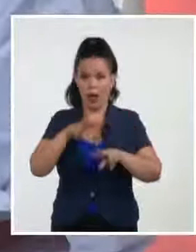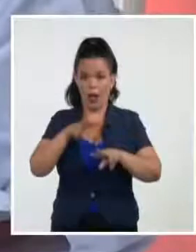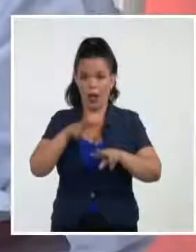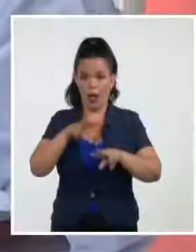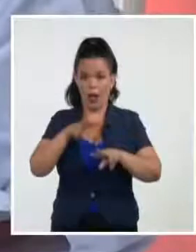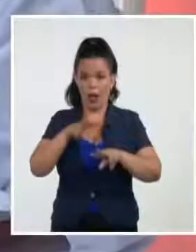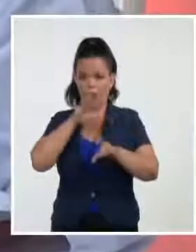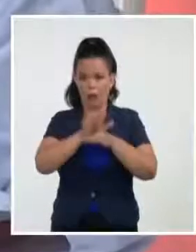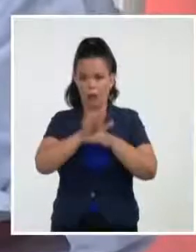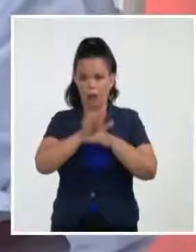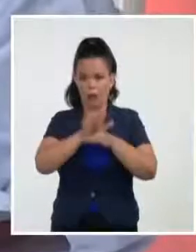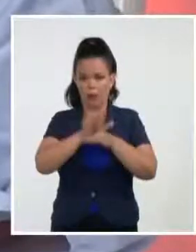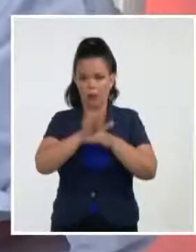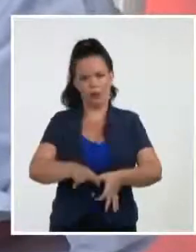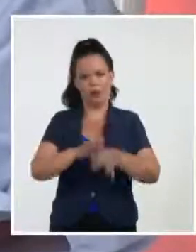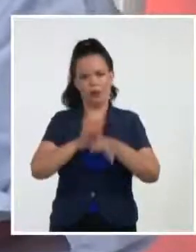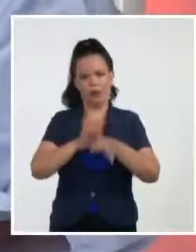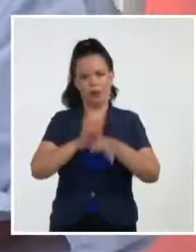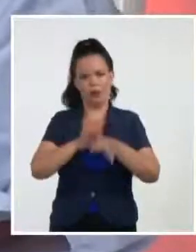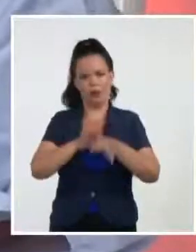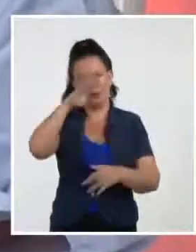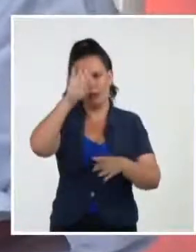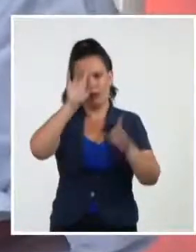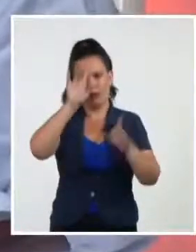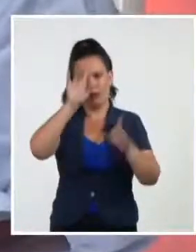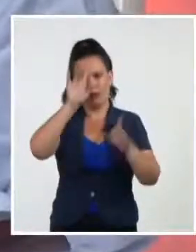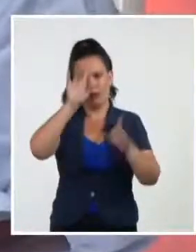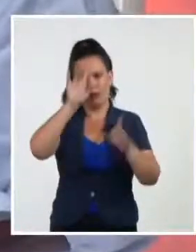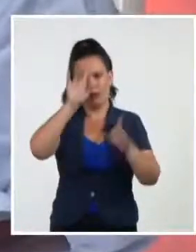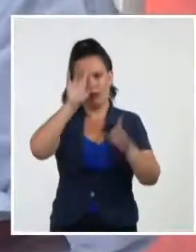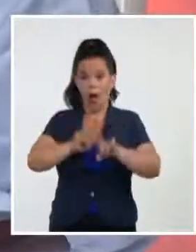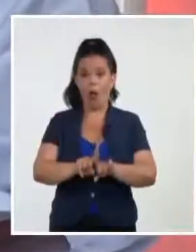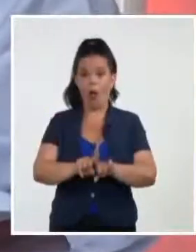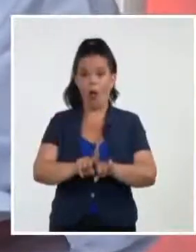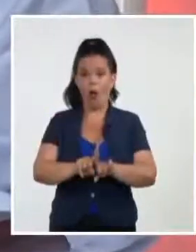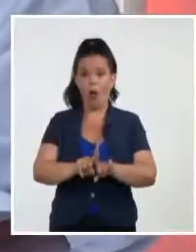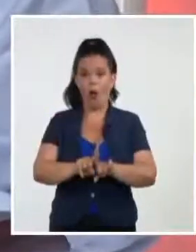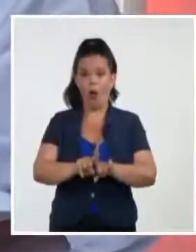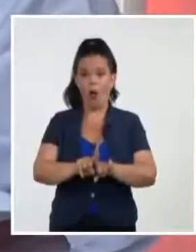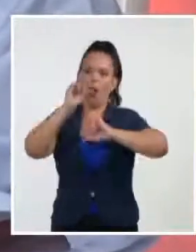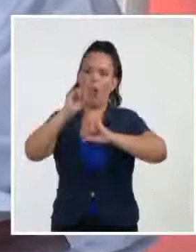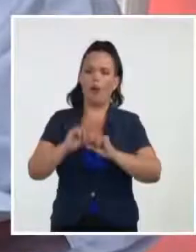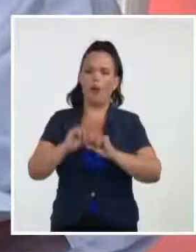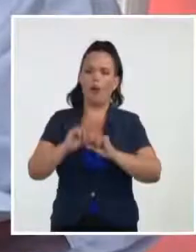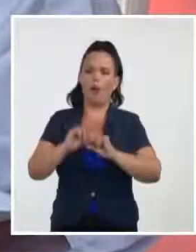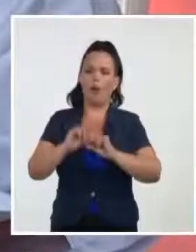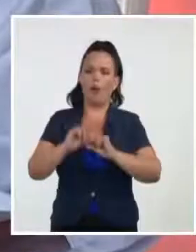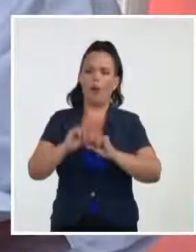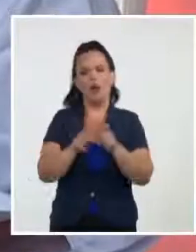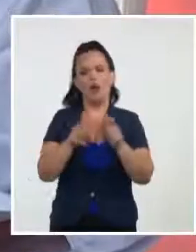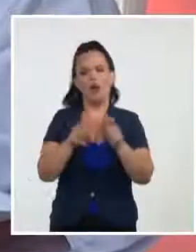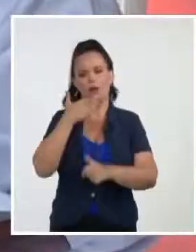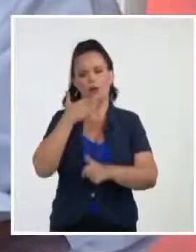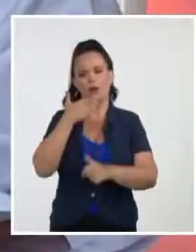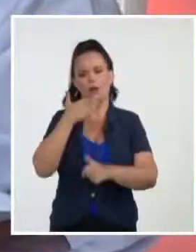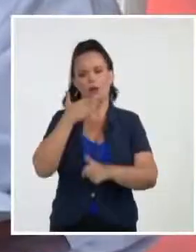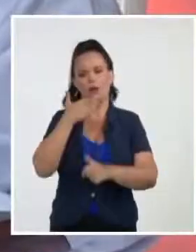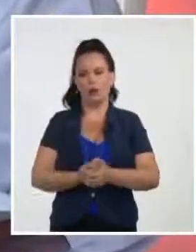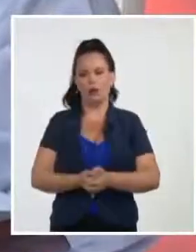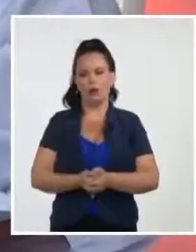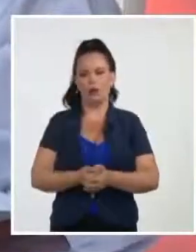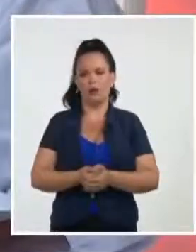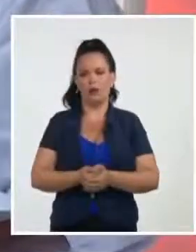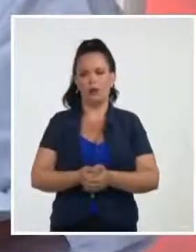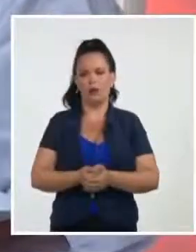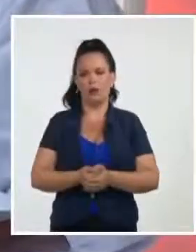de incidencia de Cuba, ya está en el lugar número 9, me dijiste, ¿no? 9, sí. Número 9 que tiene en estos momentos.